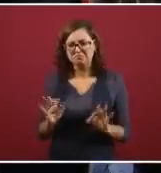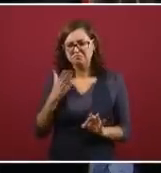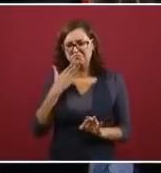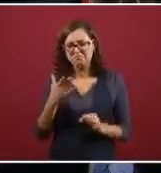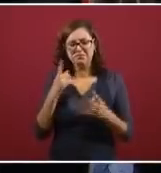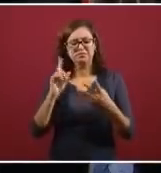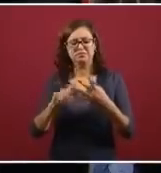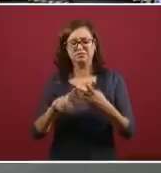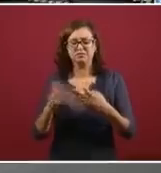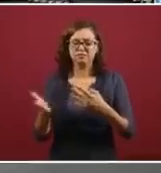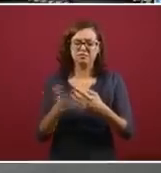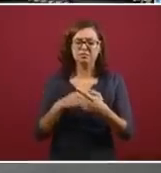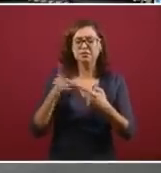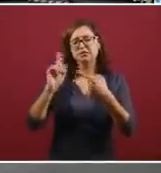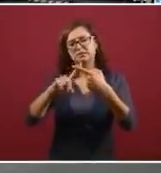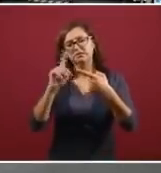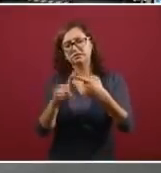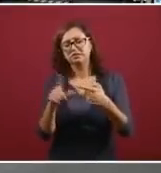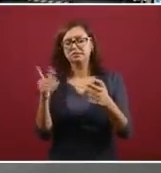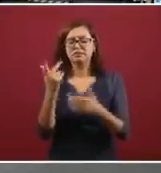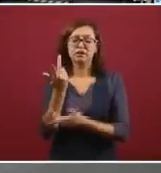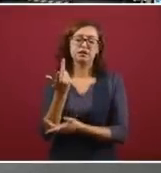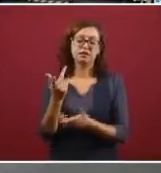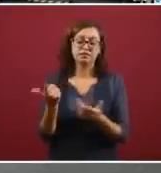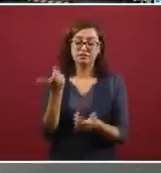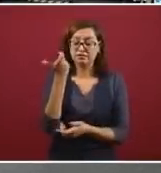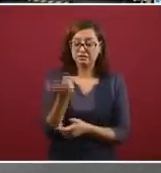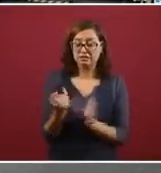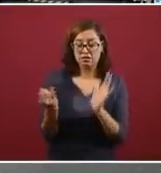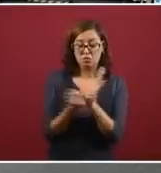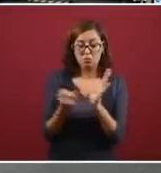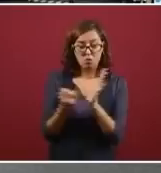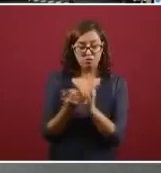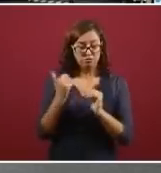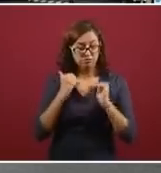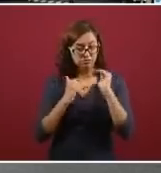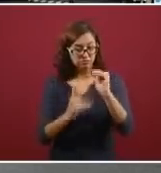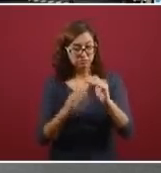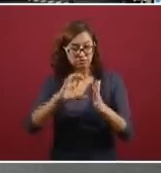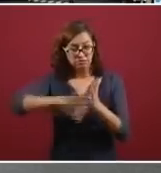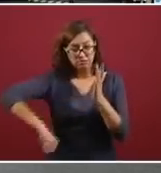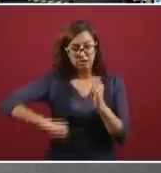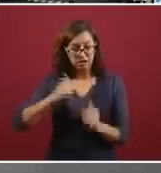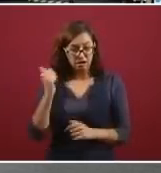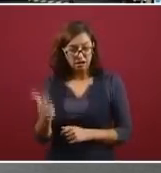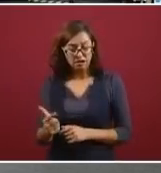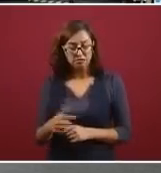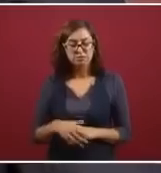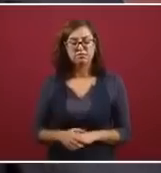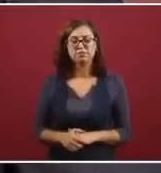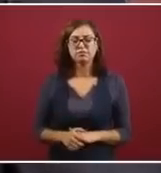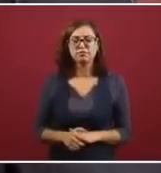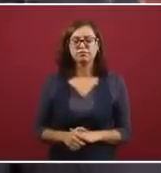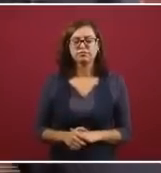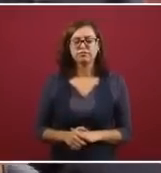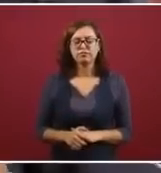de establecer candados al dinero, a las ayudas sociales. Sí, mire, yo espero que